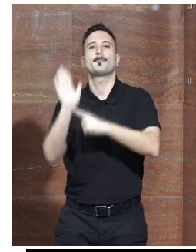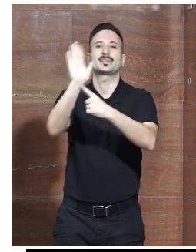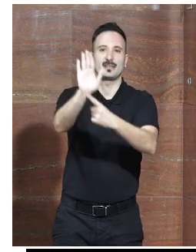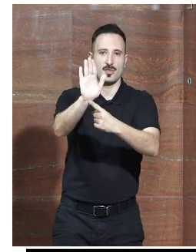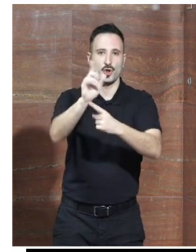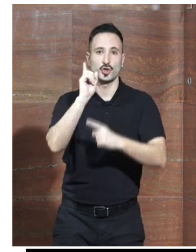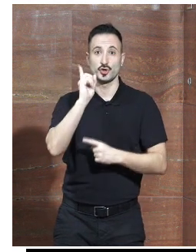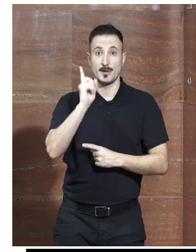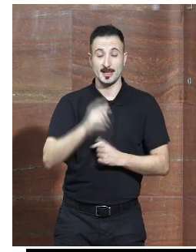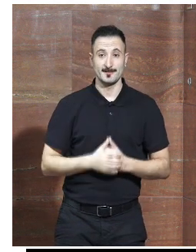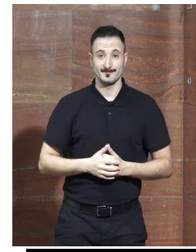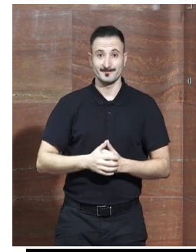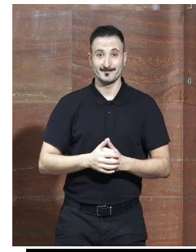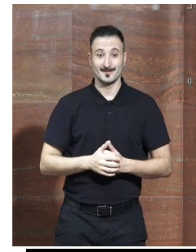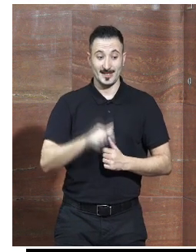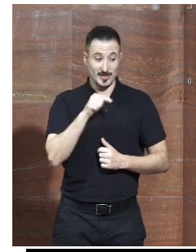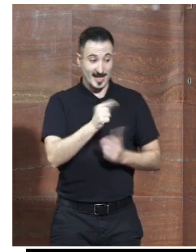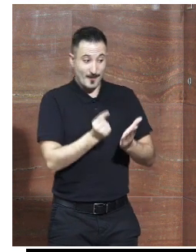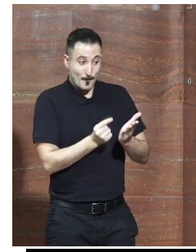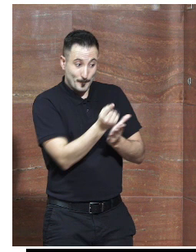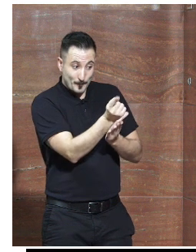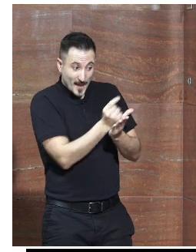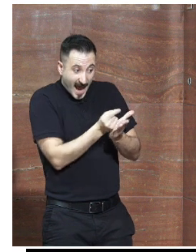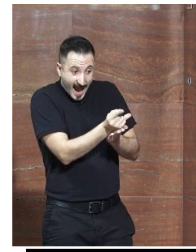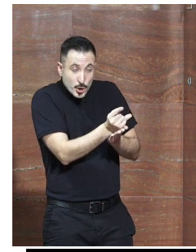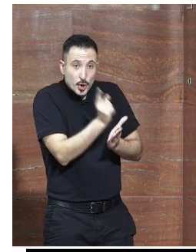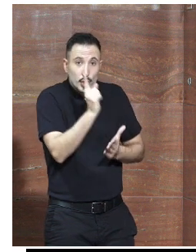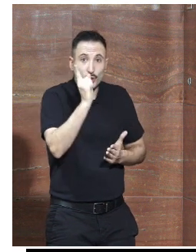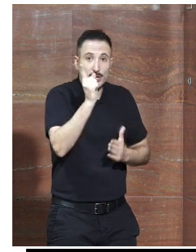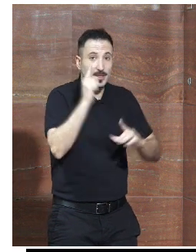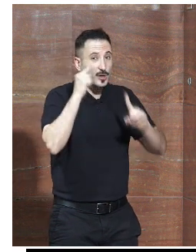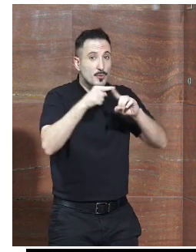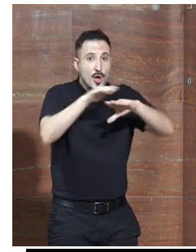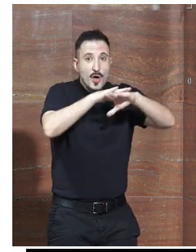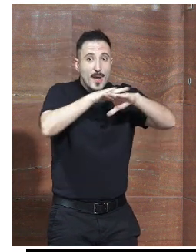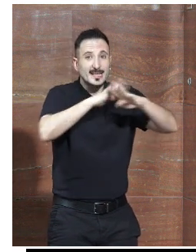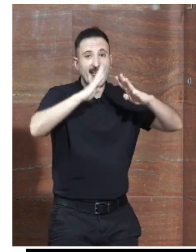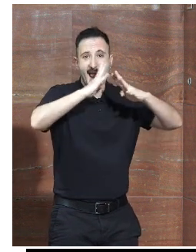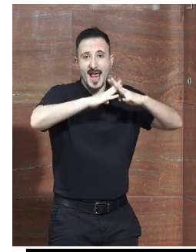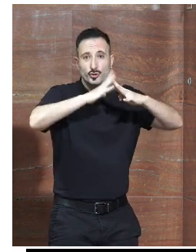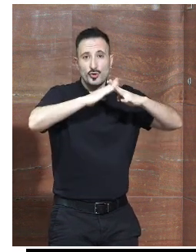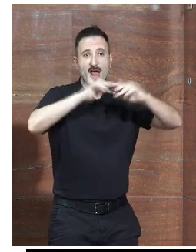Y solamente Sí. este plano se basa en una base estructural que tiene que ver con la